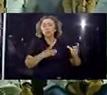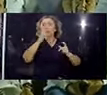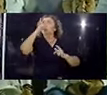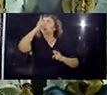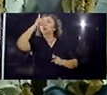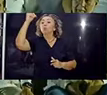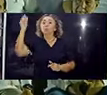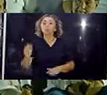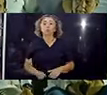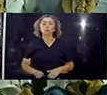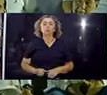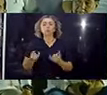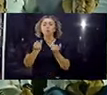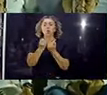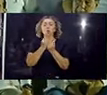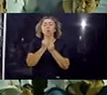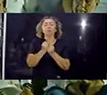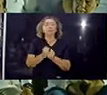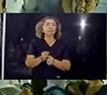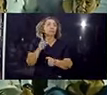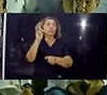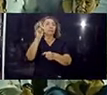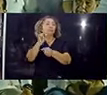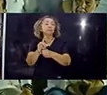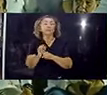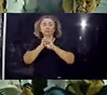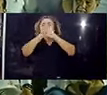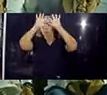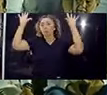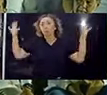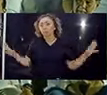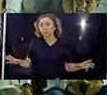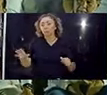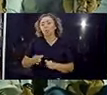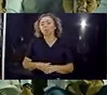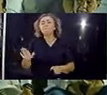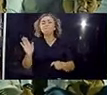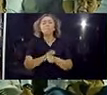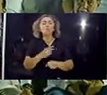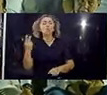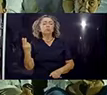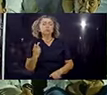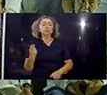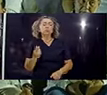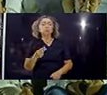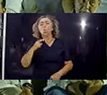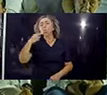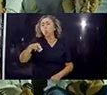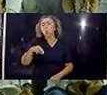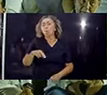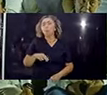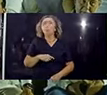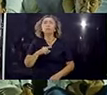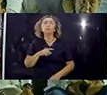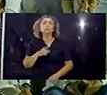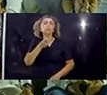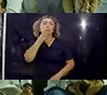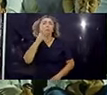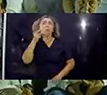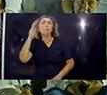completamente iluminadas y Y por qué les llamamos para mujeres no crean que porque solo pueden caminar ahí las